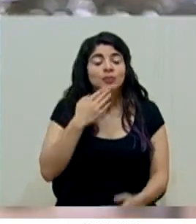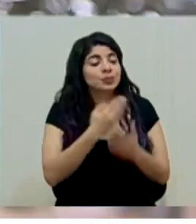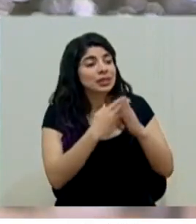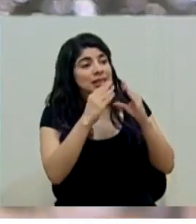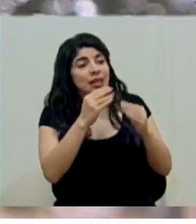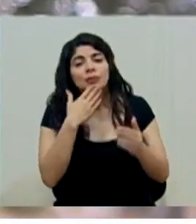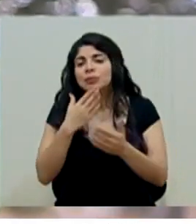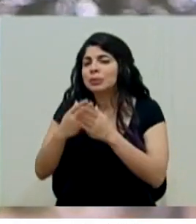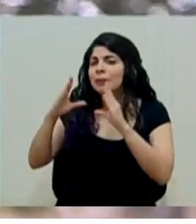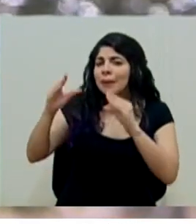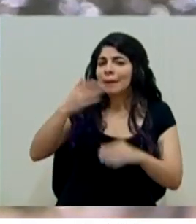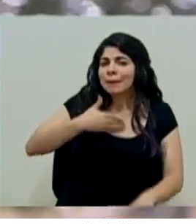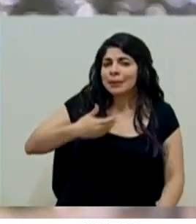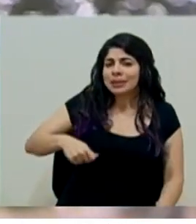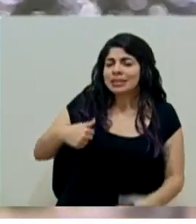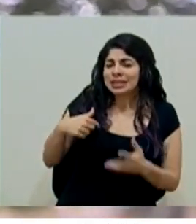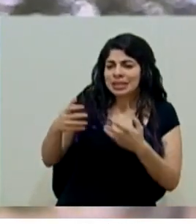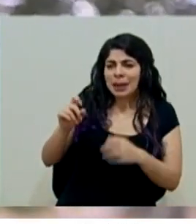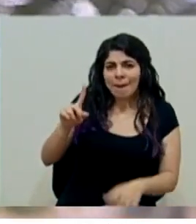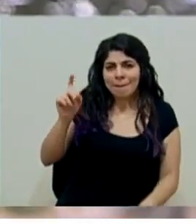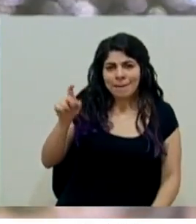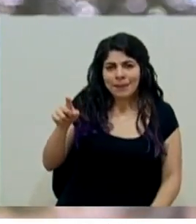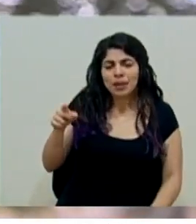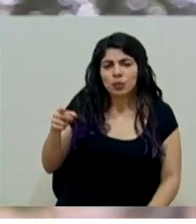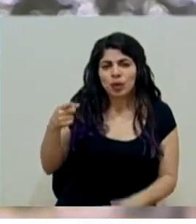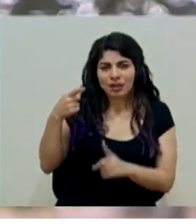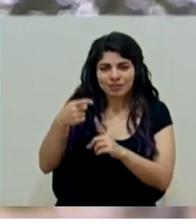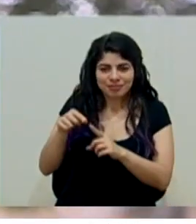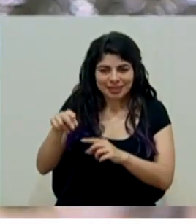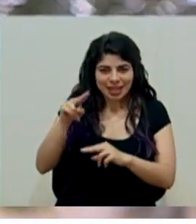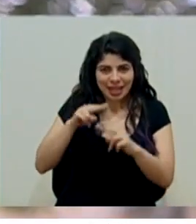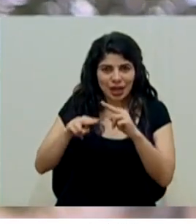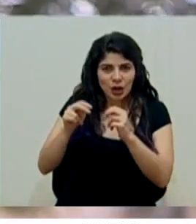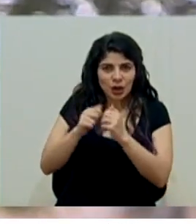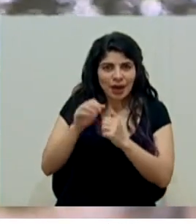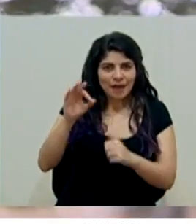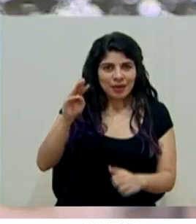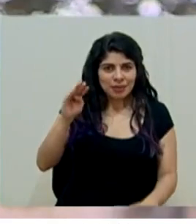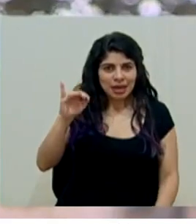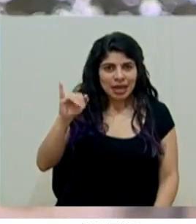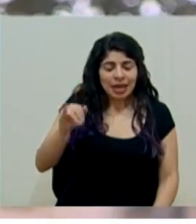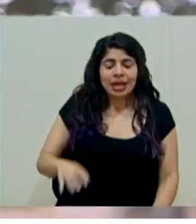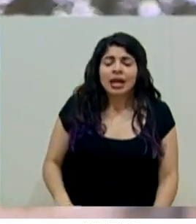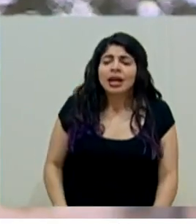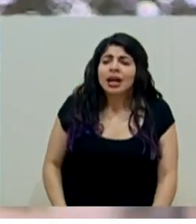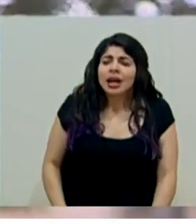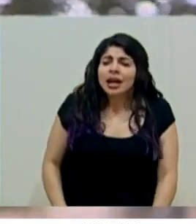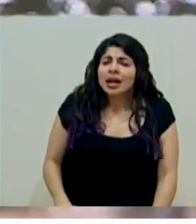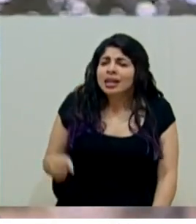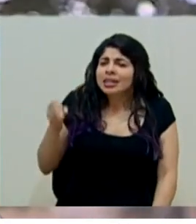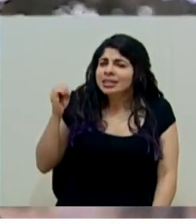Para el señor presidente, queríamos consultarle, igual en el marco de esta negociación con el FMI, si